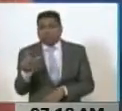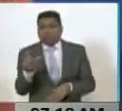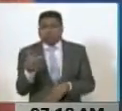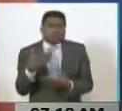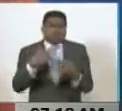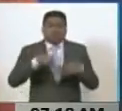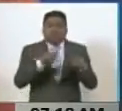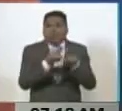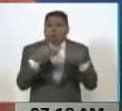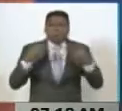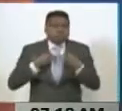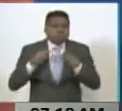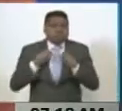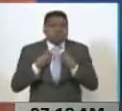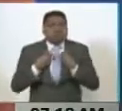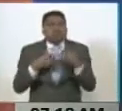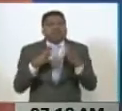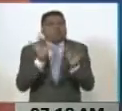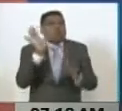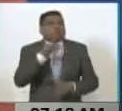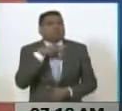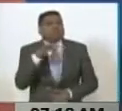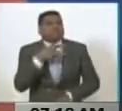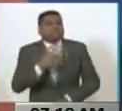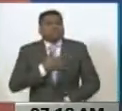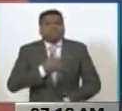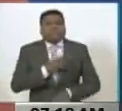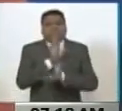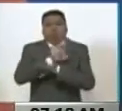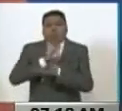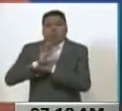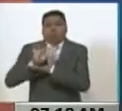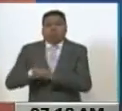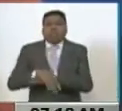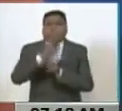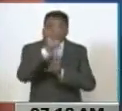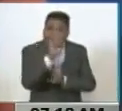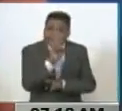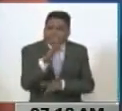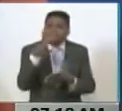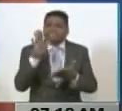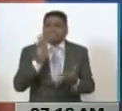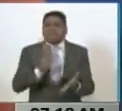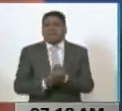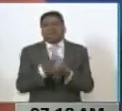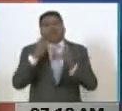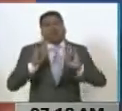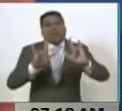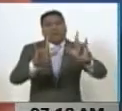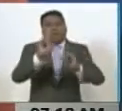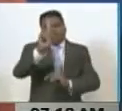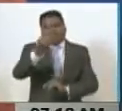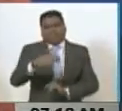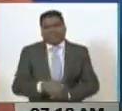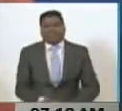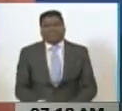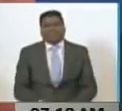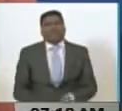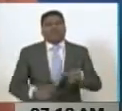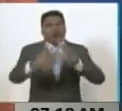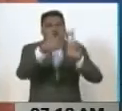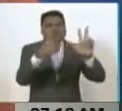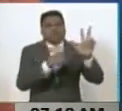entender que son seres sintientes que merecen nuestra protección, nuestro respeto y nuestro amor también, ¿no? En estos